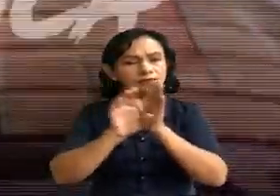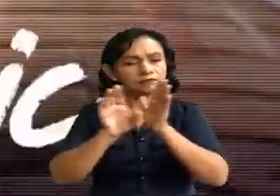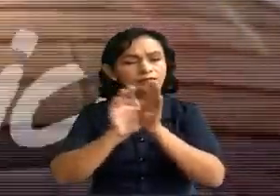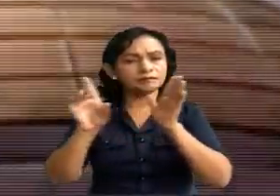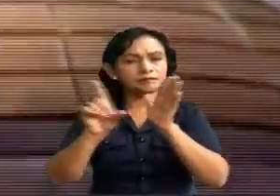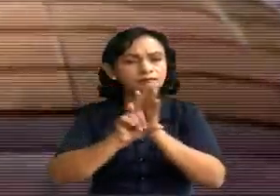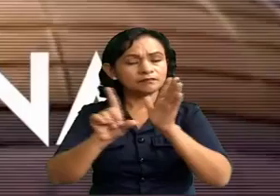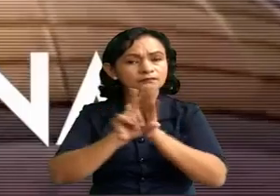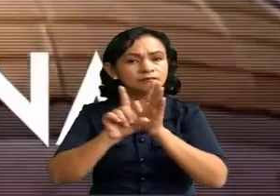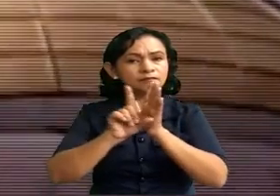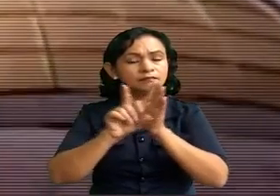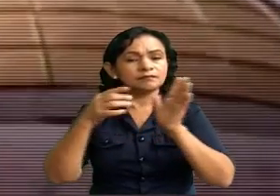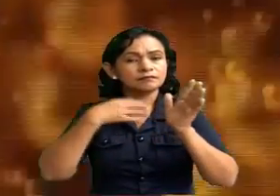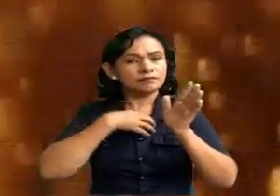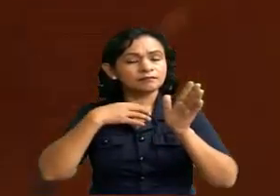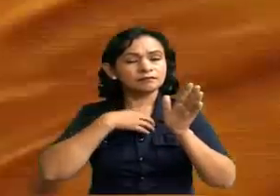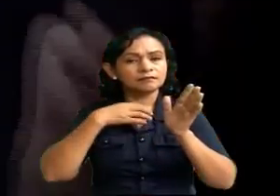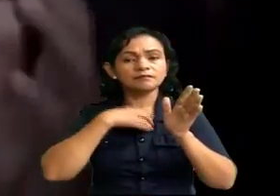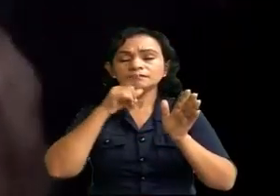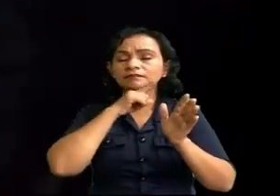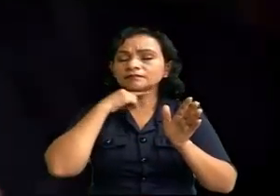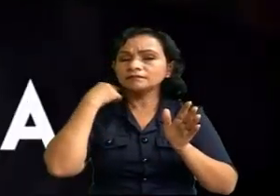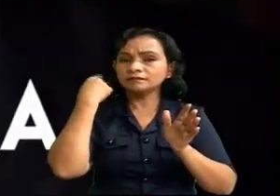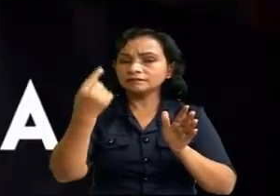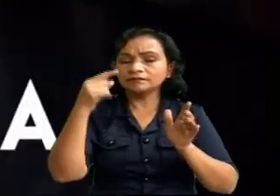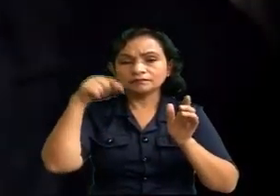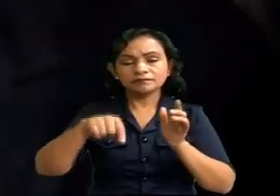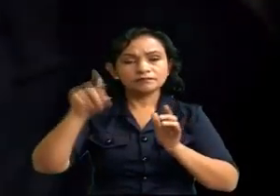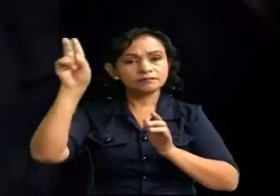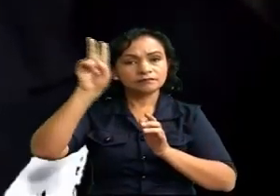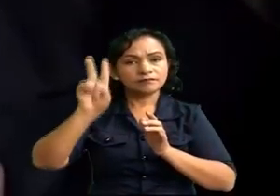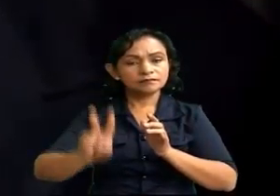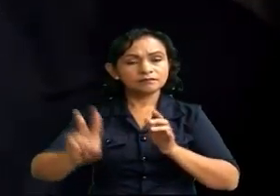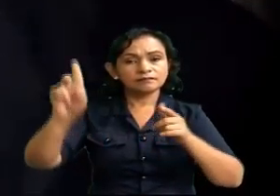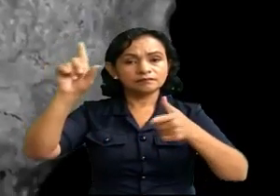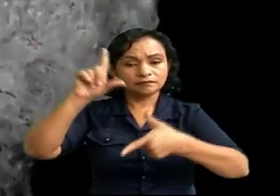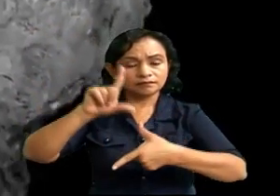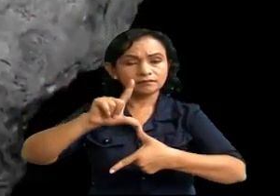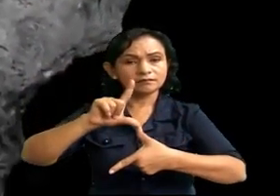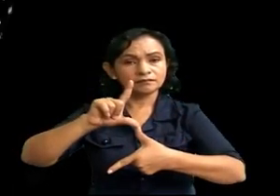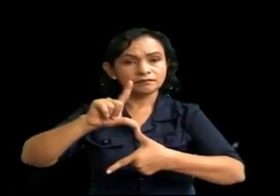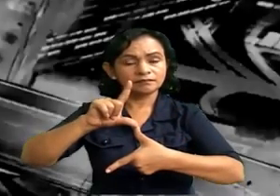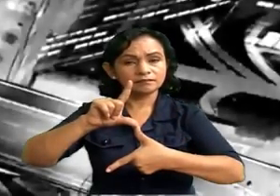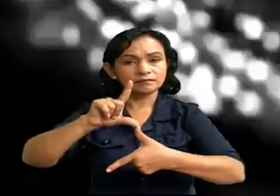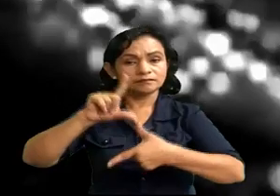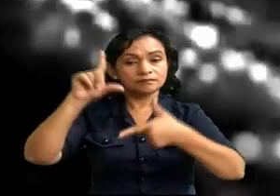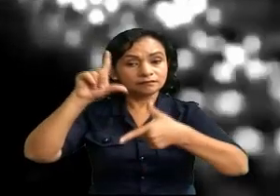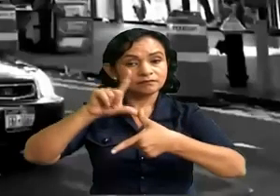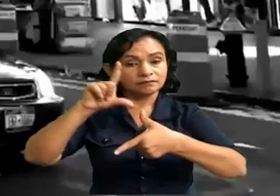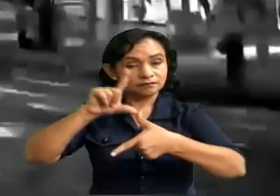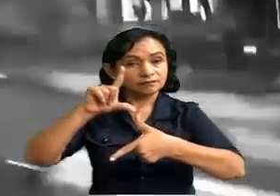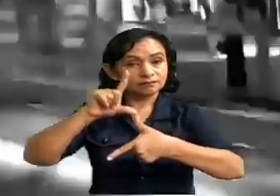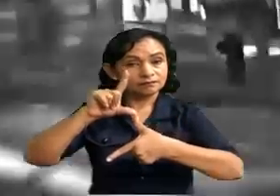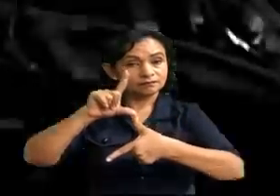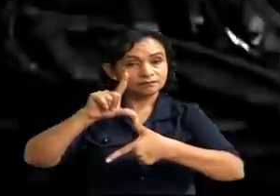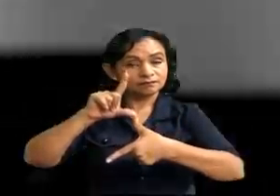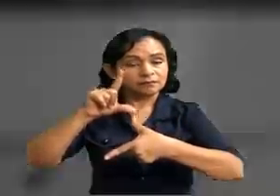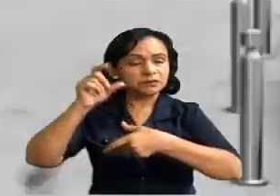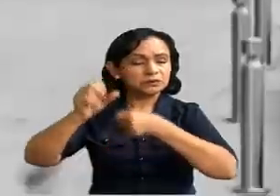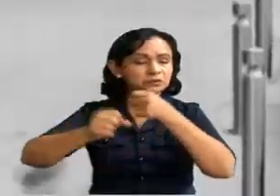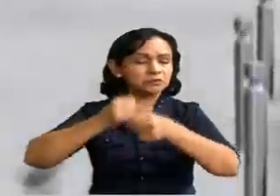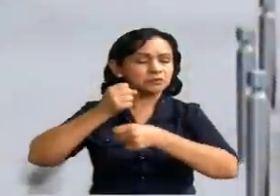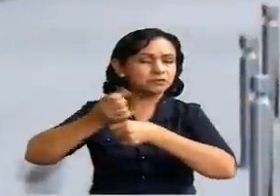una república que es soberana. Porque aquí en Venezuela y en América Latina, sobre todo en América Latina, desde hace años